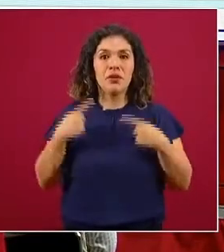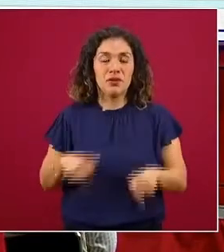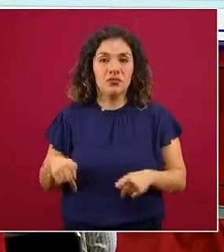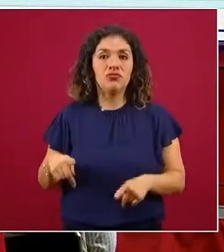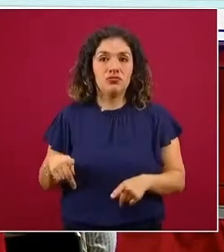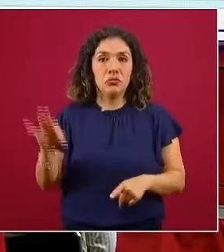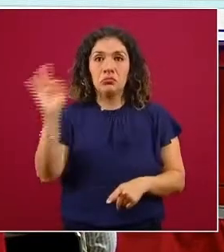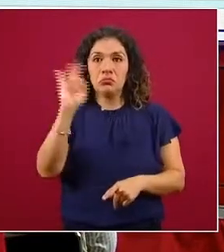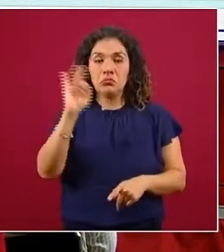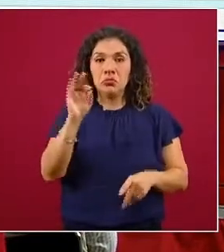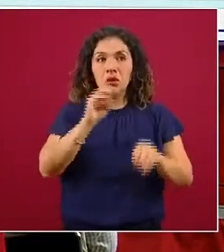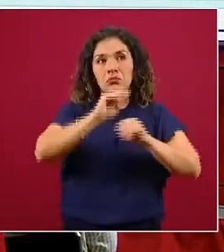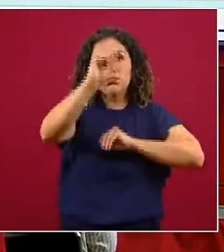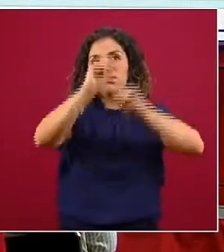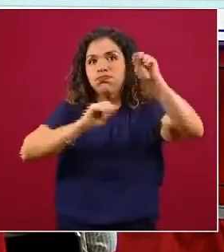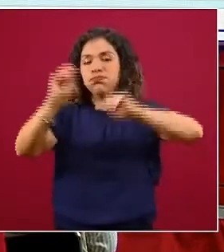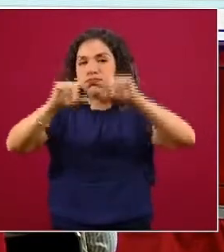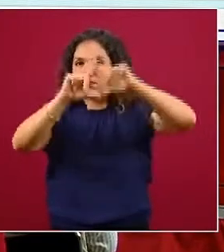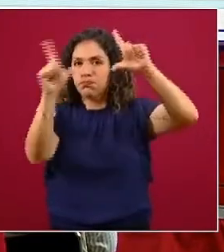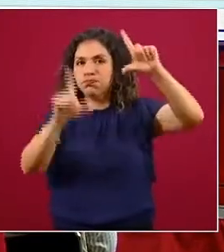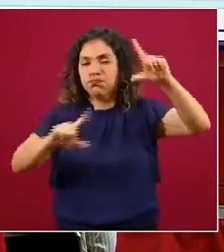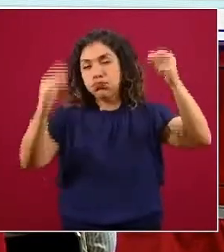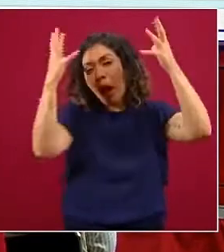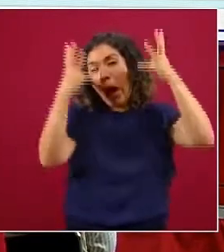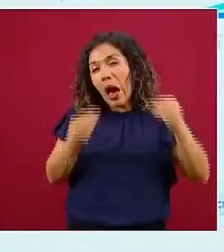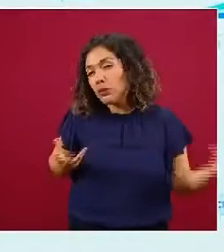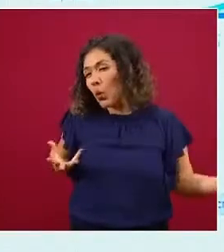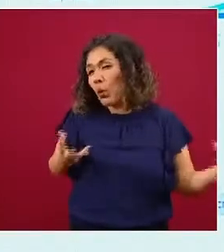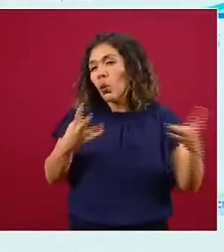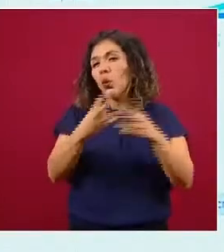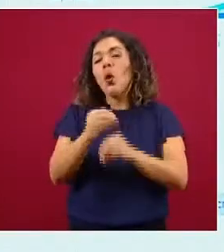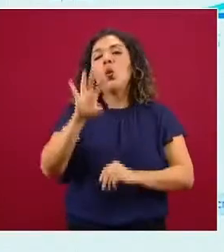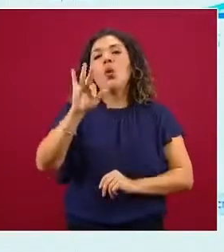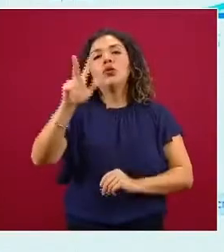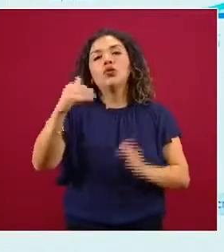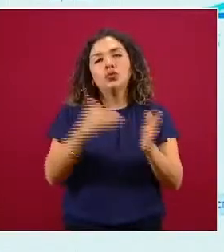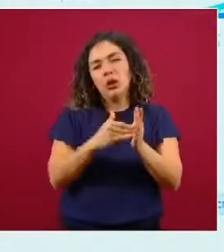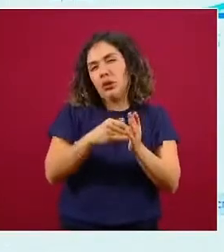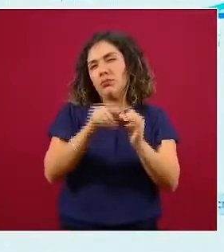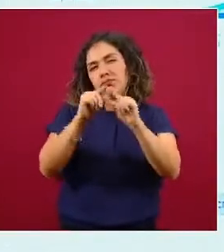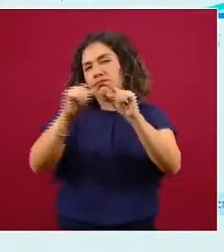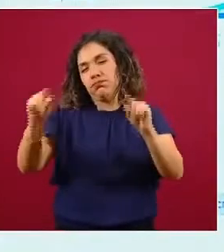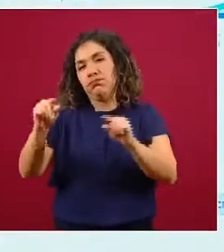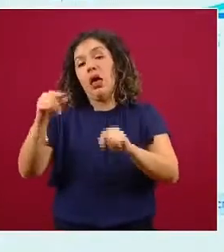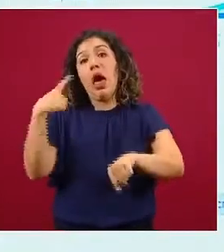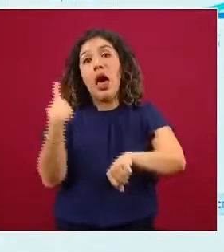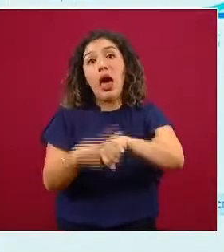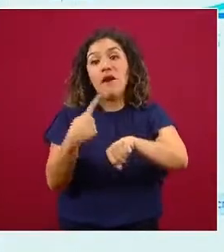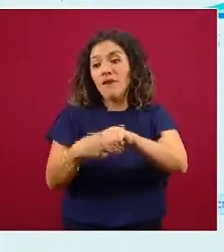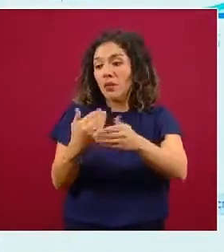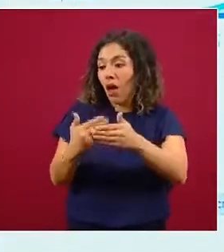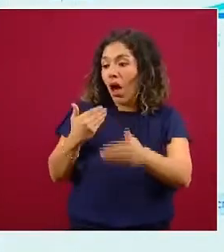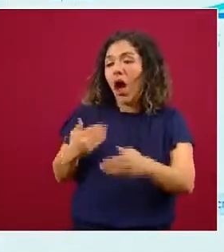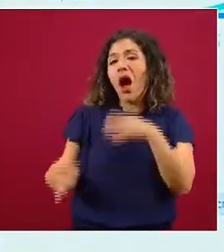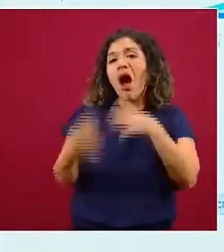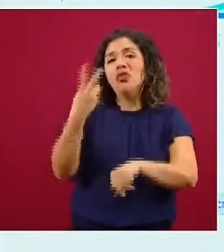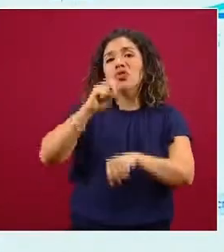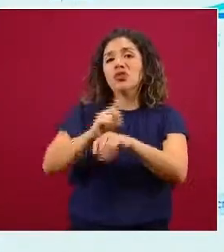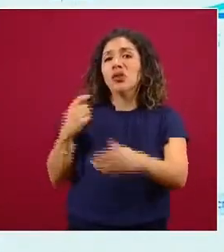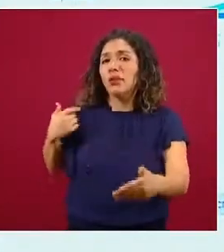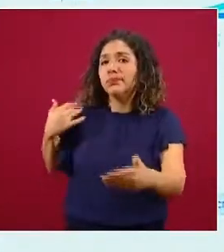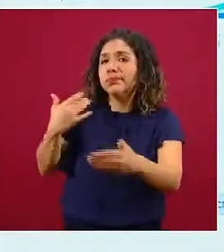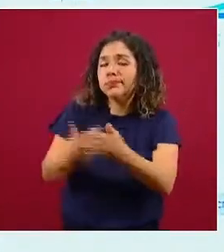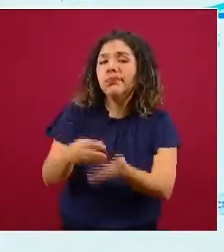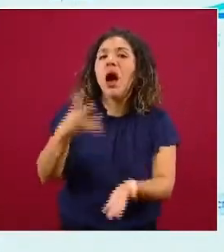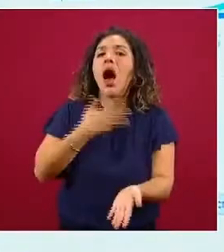distribuidas lógicamente en todo el país, en todos los estados, enfermaron en los últimos 14 días, por lo